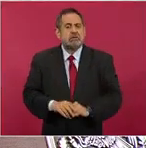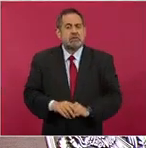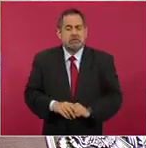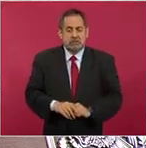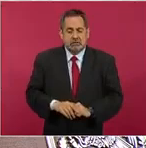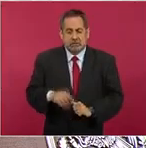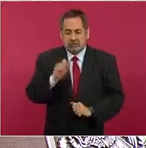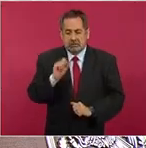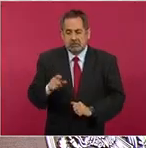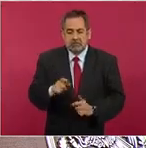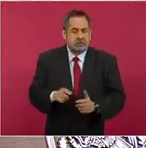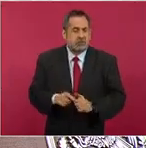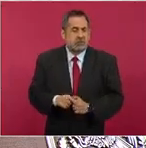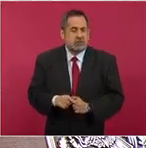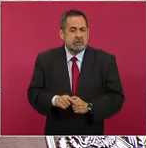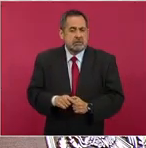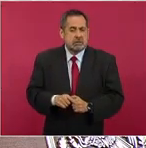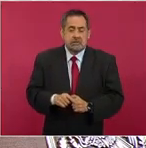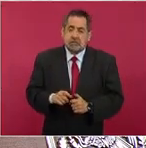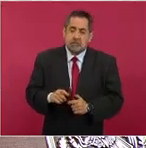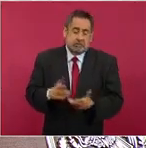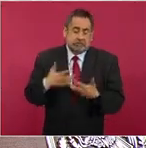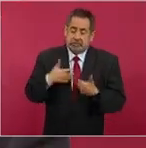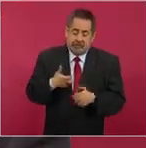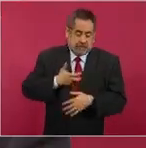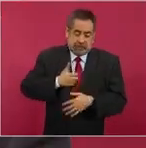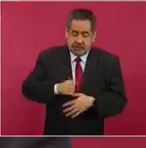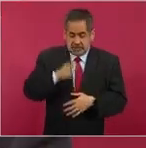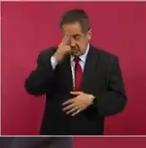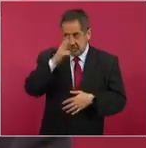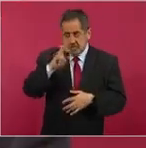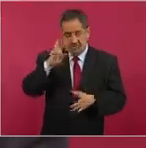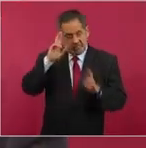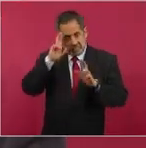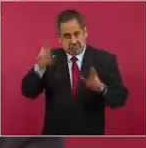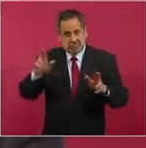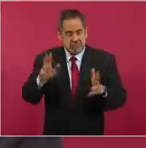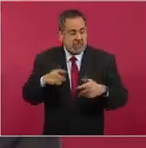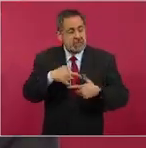Y que entiendan cuál es nuestra postura.